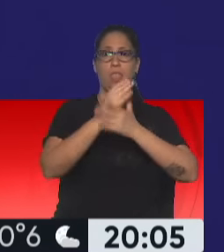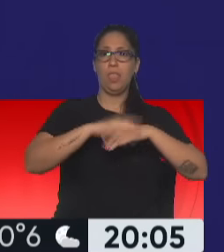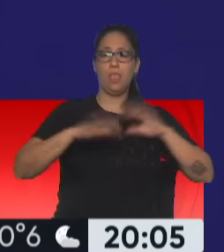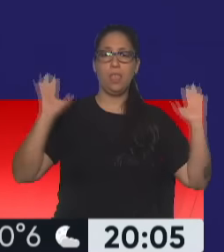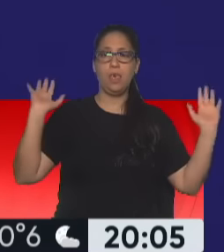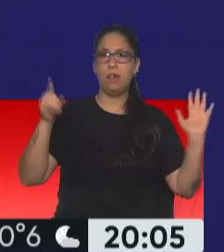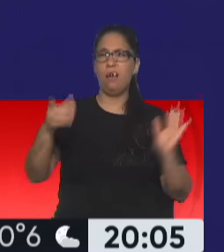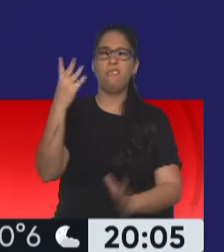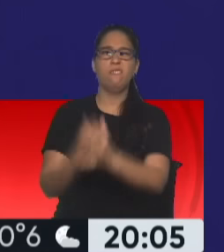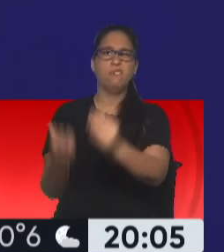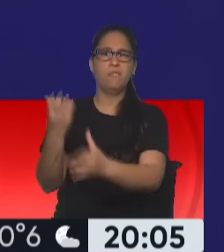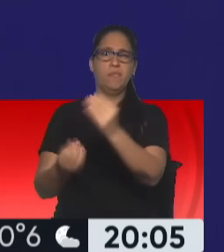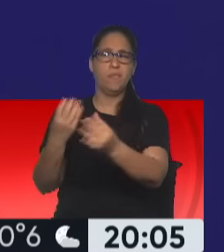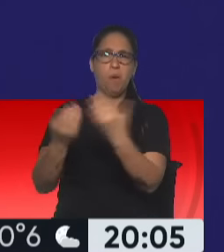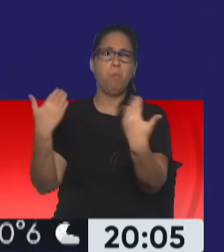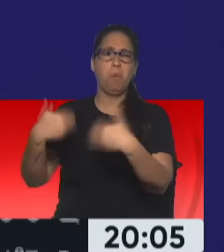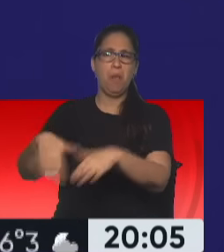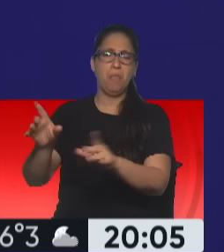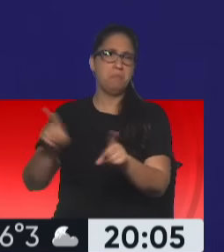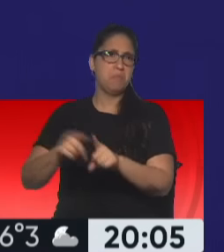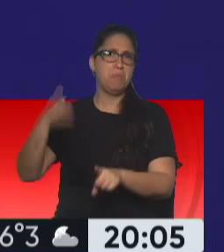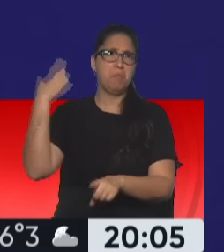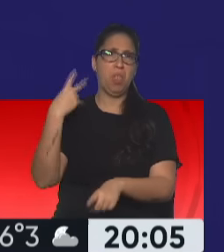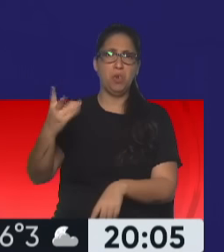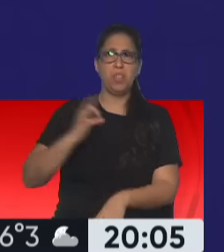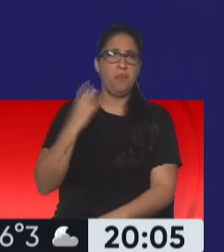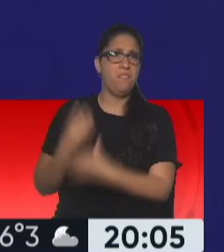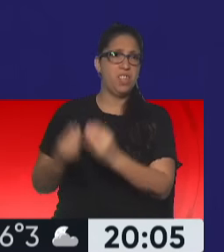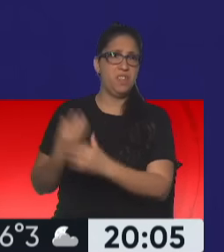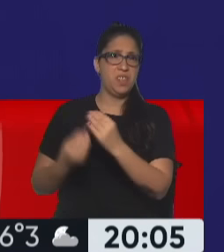pueden errar sistemáticamente, cosa que vienen haciendo hace 2 años.